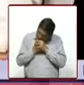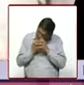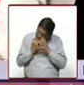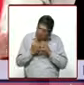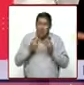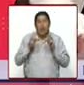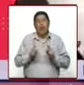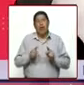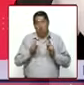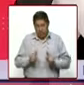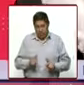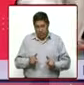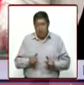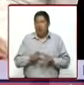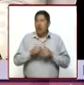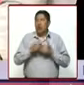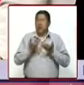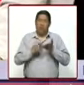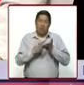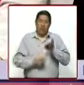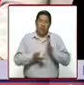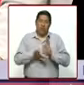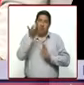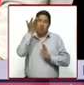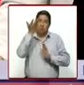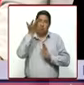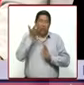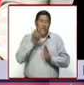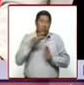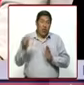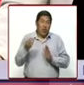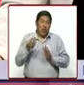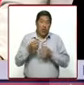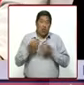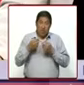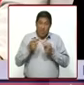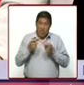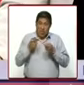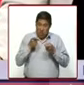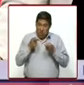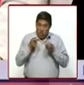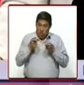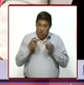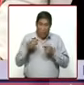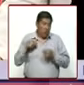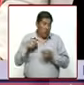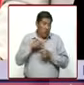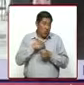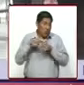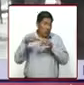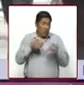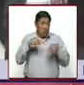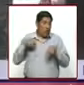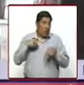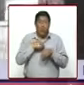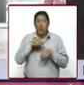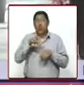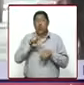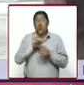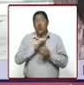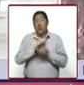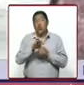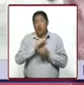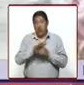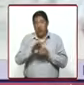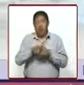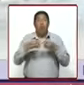contenida de la gente. De cómo los precios suben y a pesar de los mecanismos de control que nosotros ejercitamos, no es suficiente, las